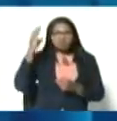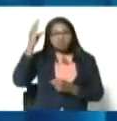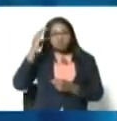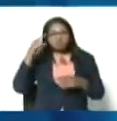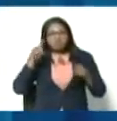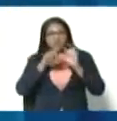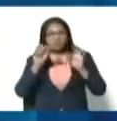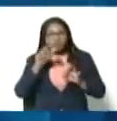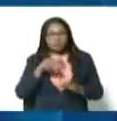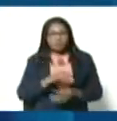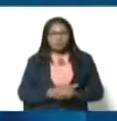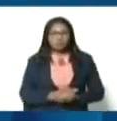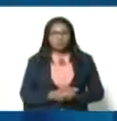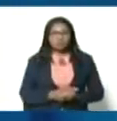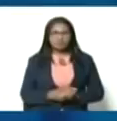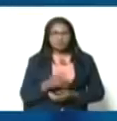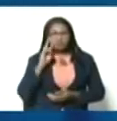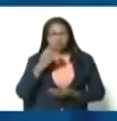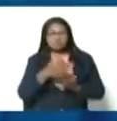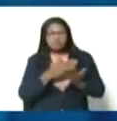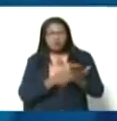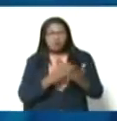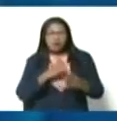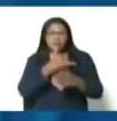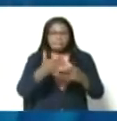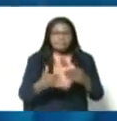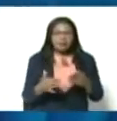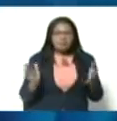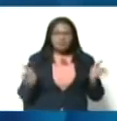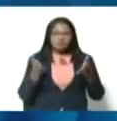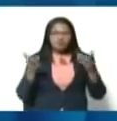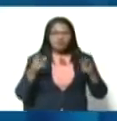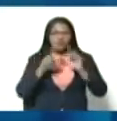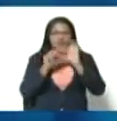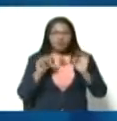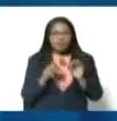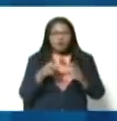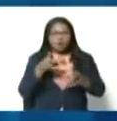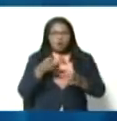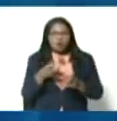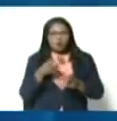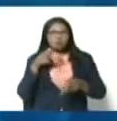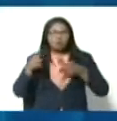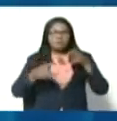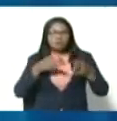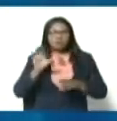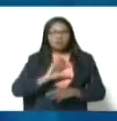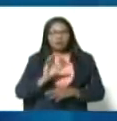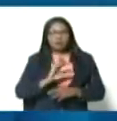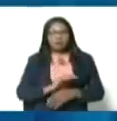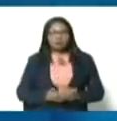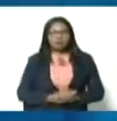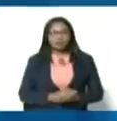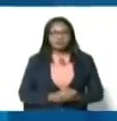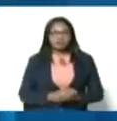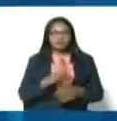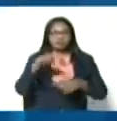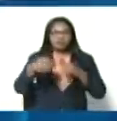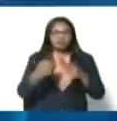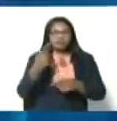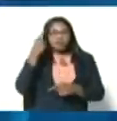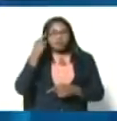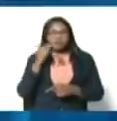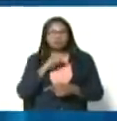torniquetes. Tenemos ya previsto el plan de arranque de este sistema de cobro de Metro de Caracas como una prueba piloto y en los próximos días